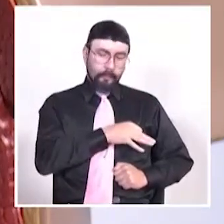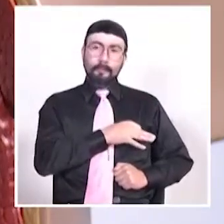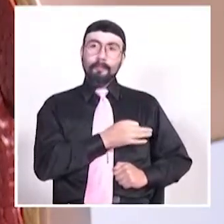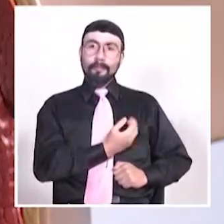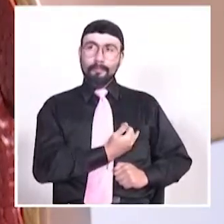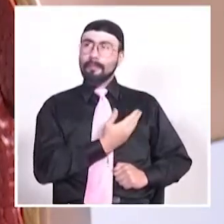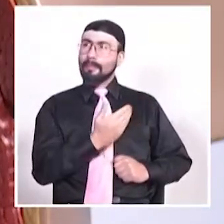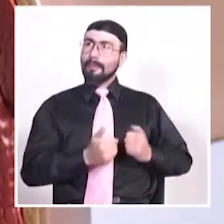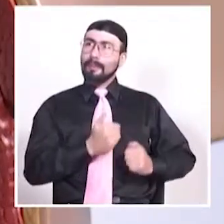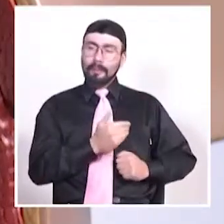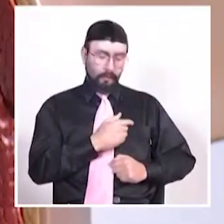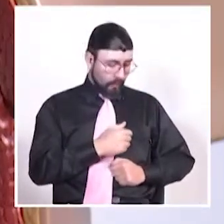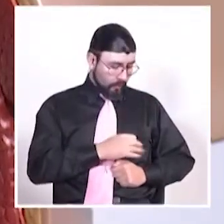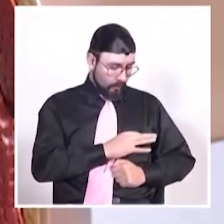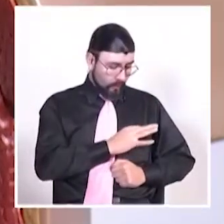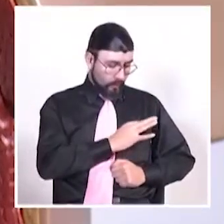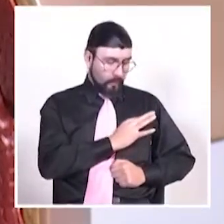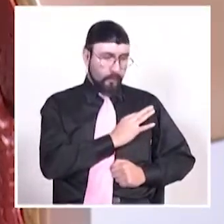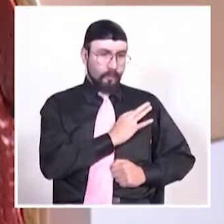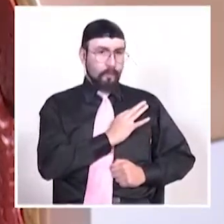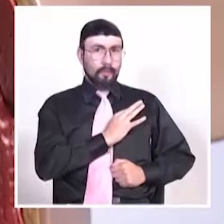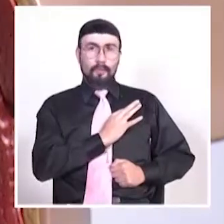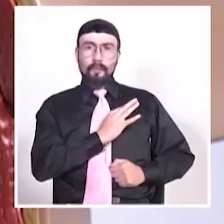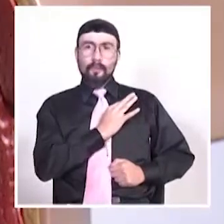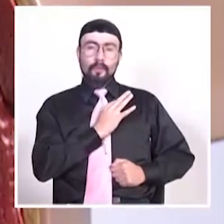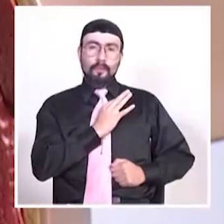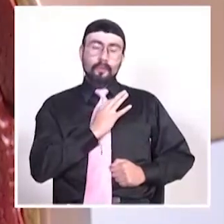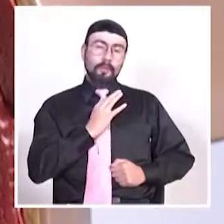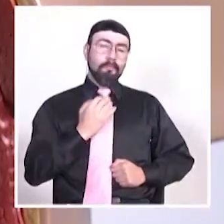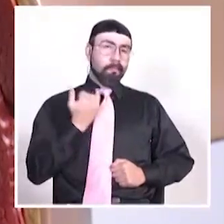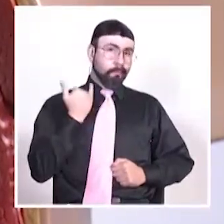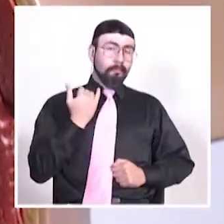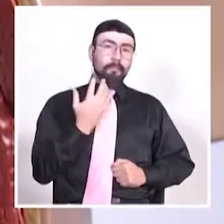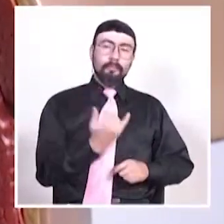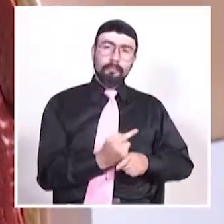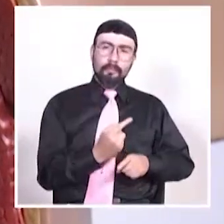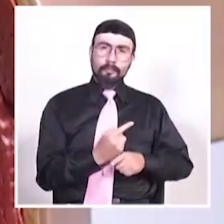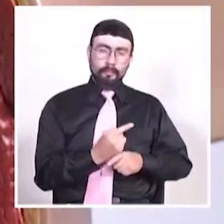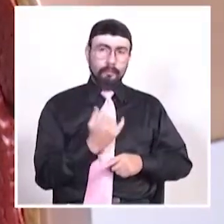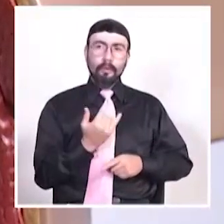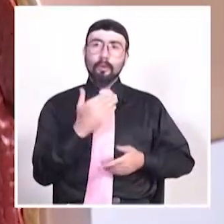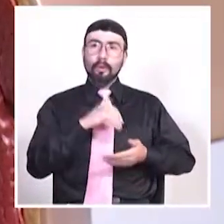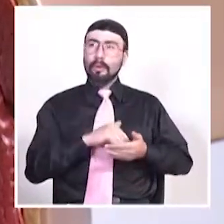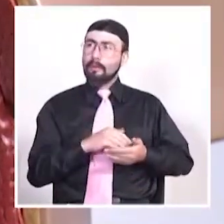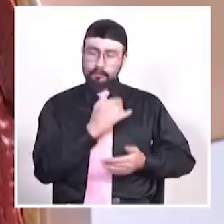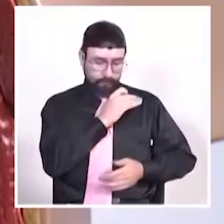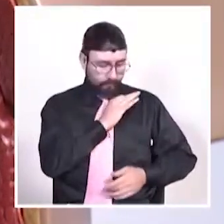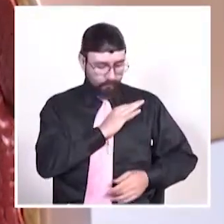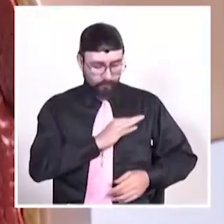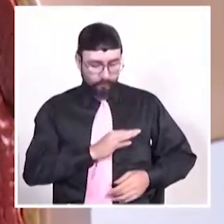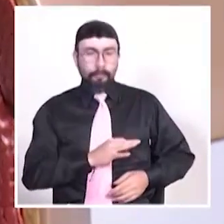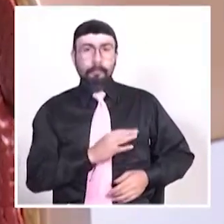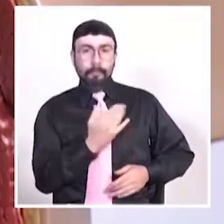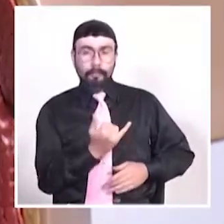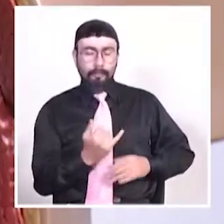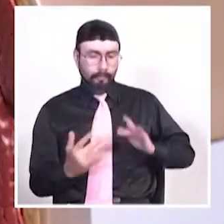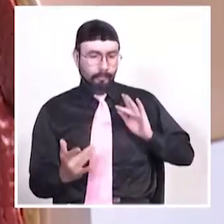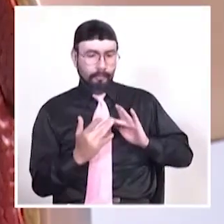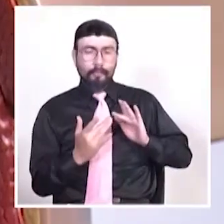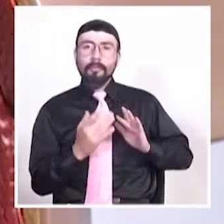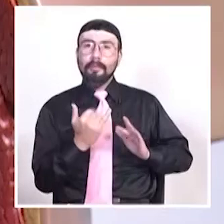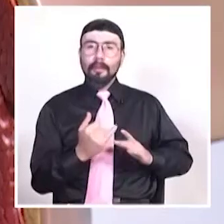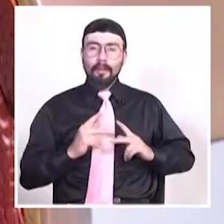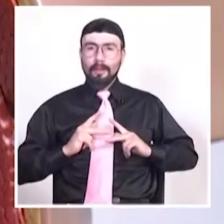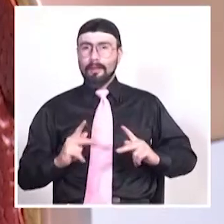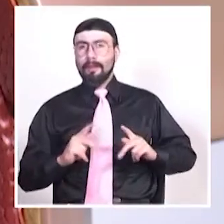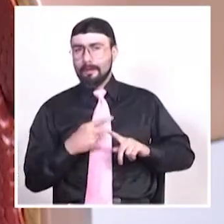ascendiendo, luego se va hacia la parte posterior y hacia la izquierda, y luego desciende a volverse aorta torácica y